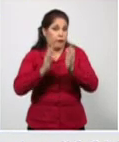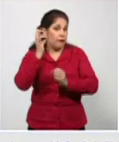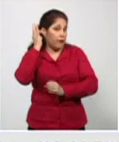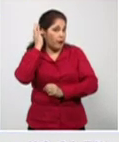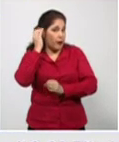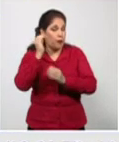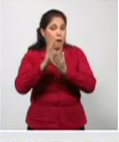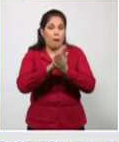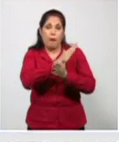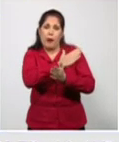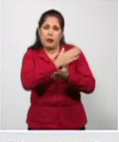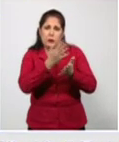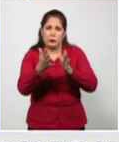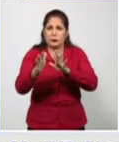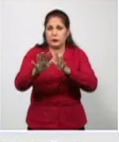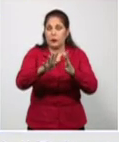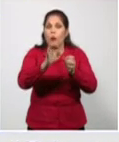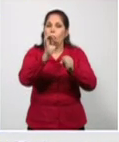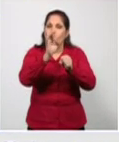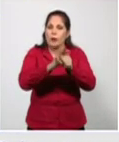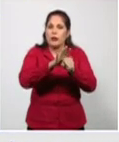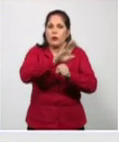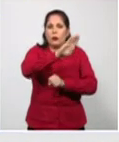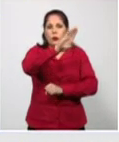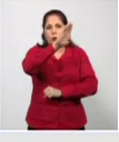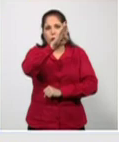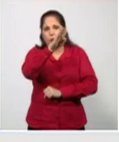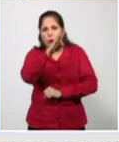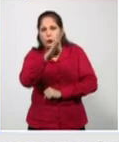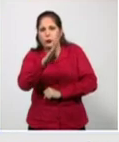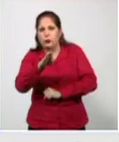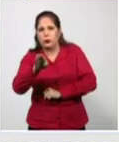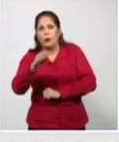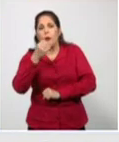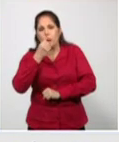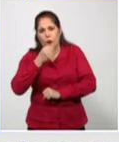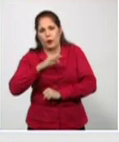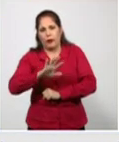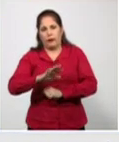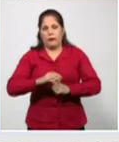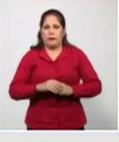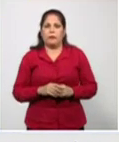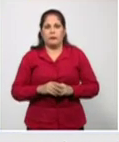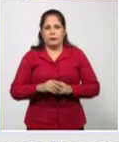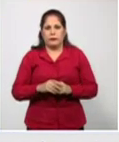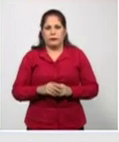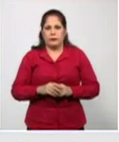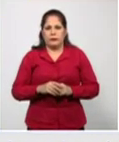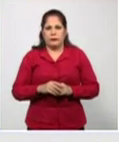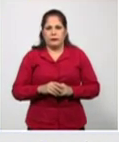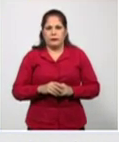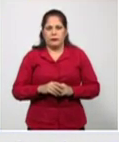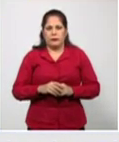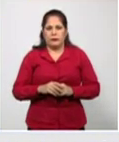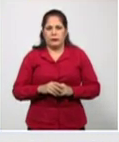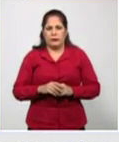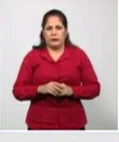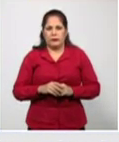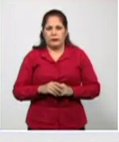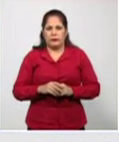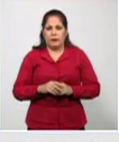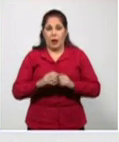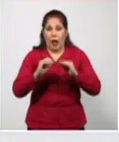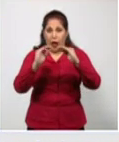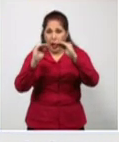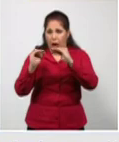marzo, pues comience a descender. La curva de la parte inferior a